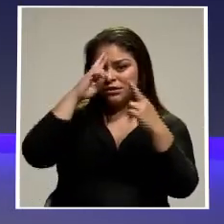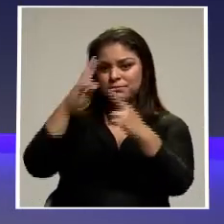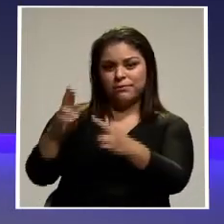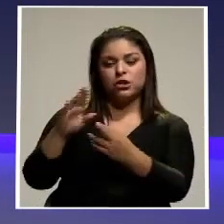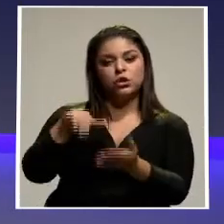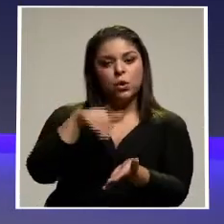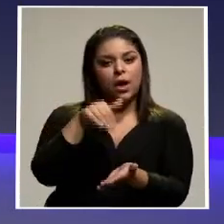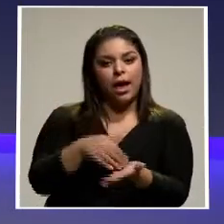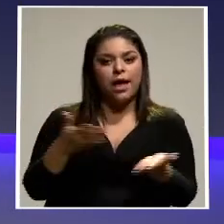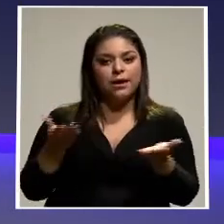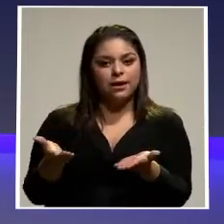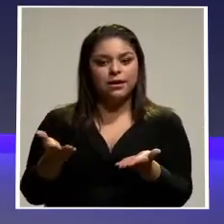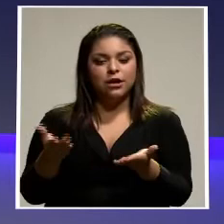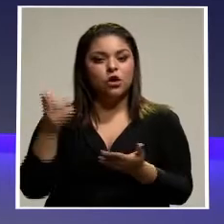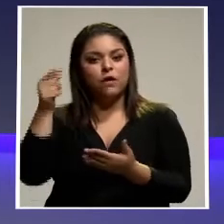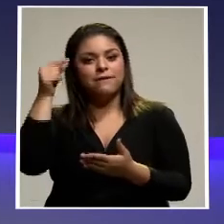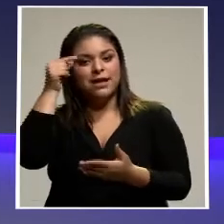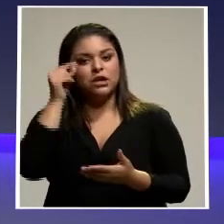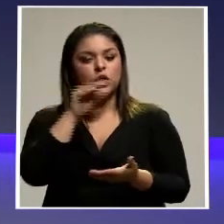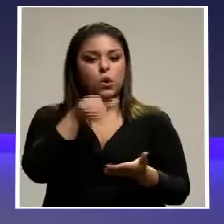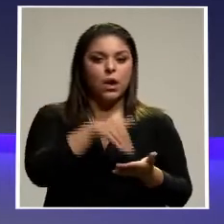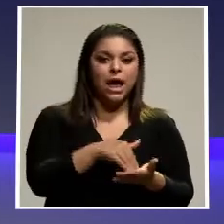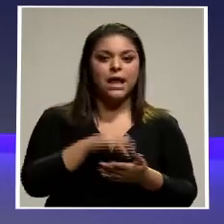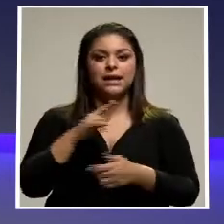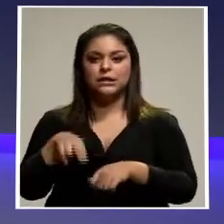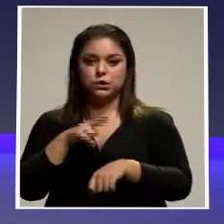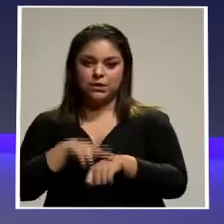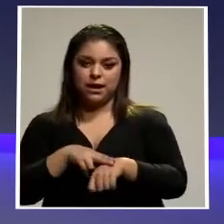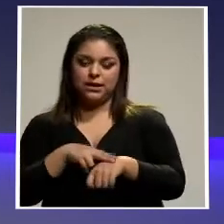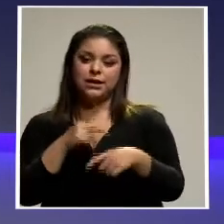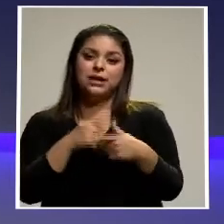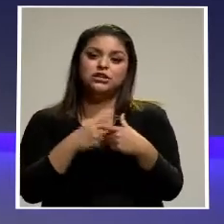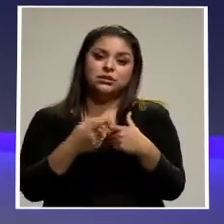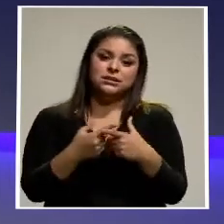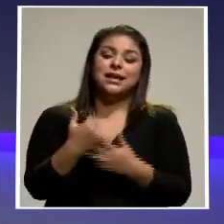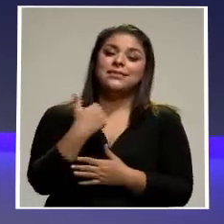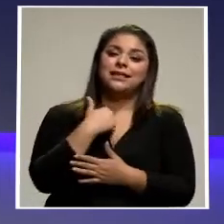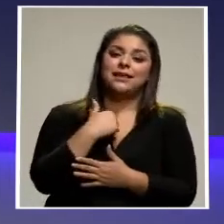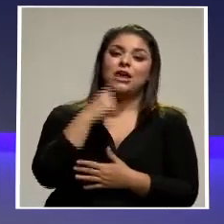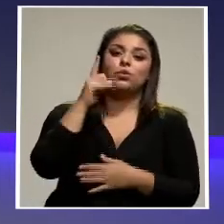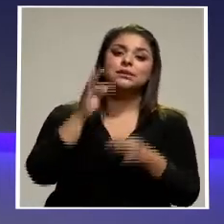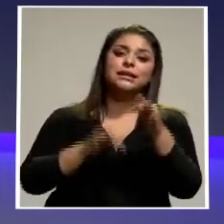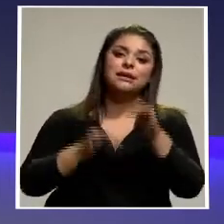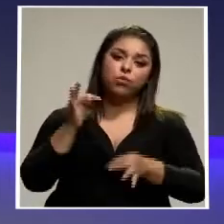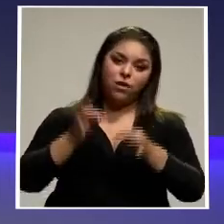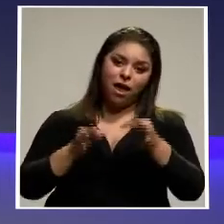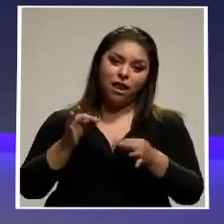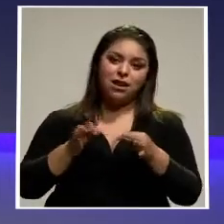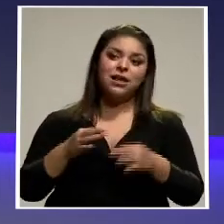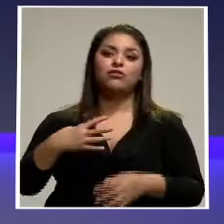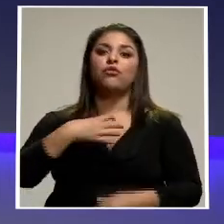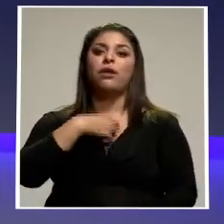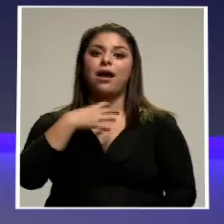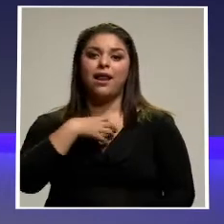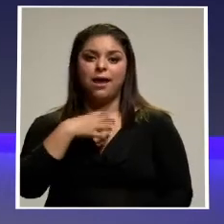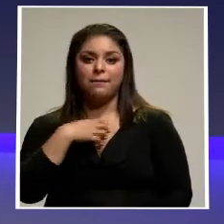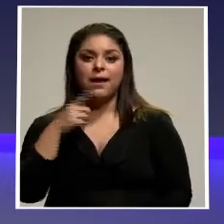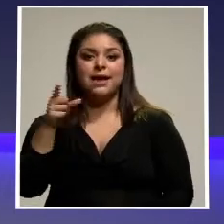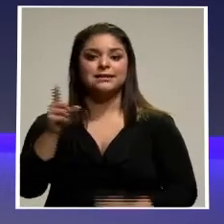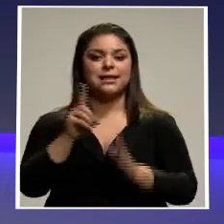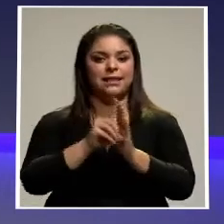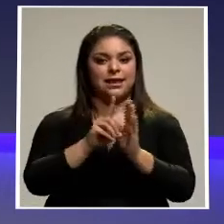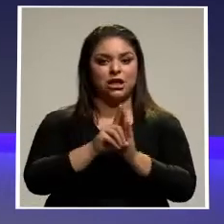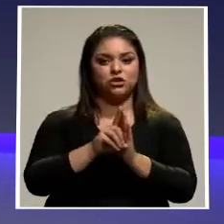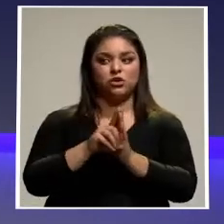de su gobierno local ni de su gobierno nacional. Y entonces, al tener un tribunal donde reclamar ese derecho